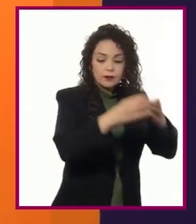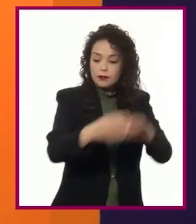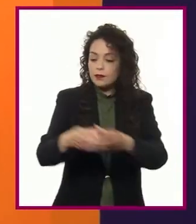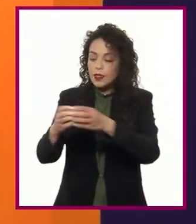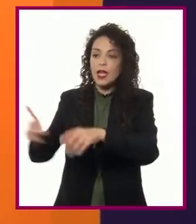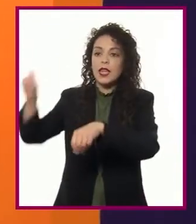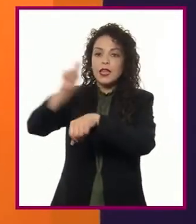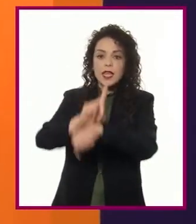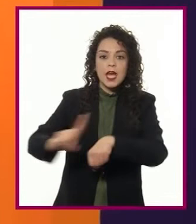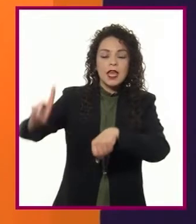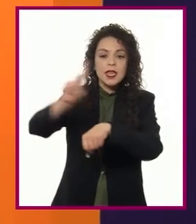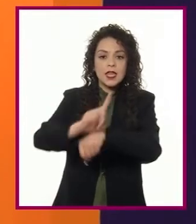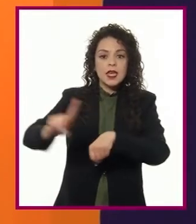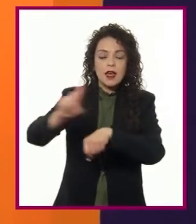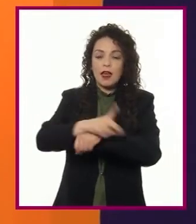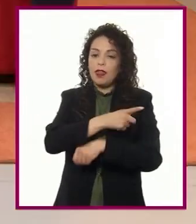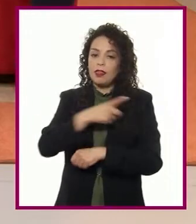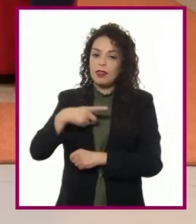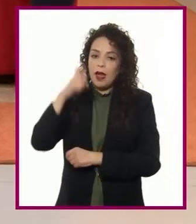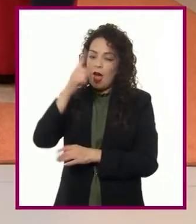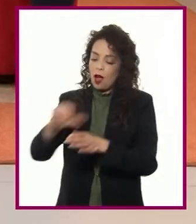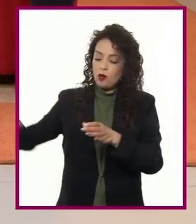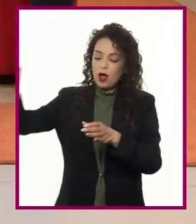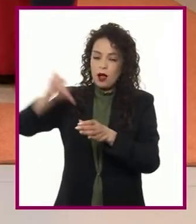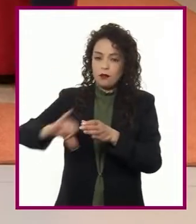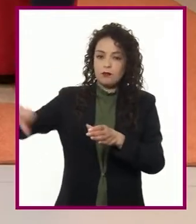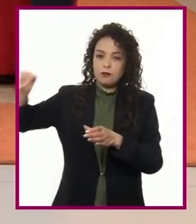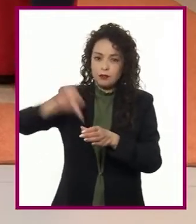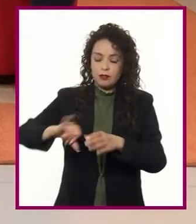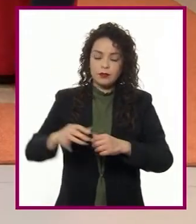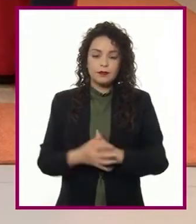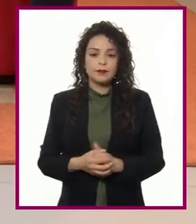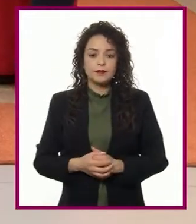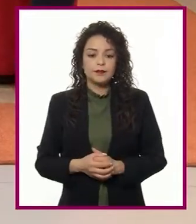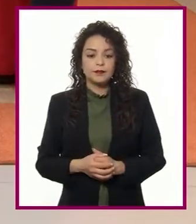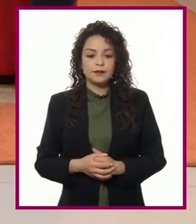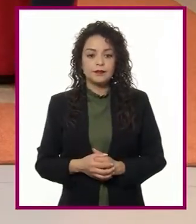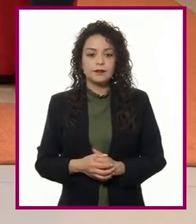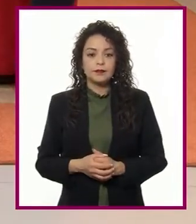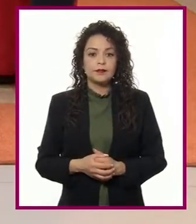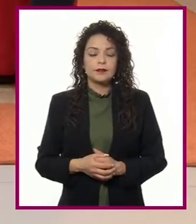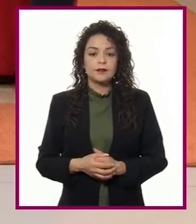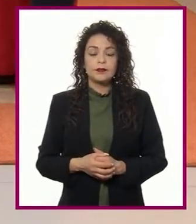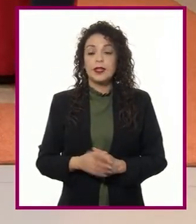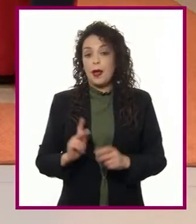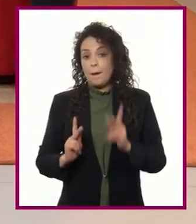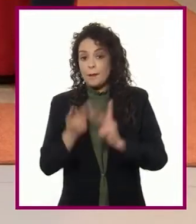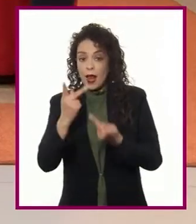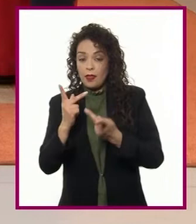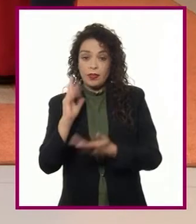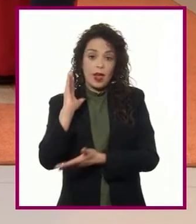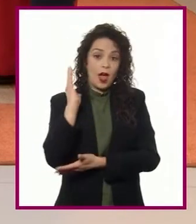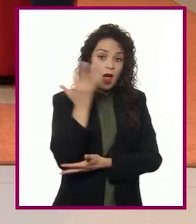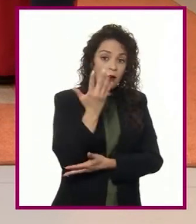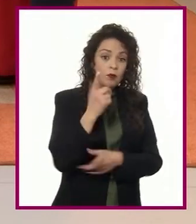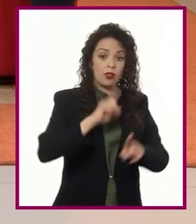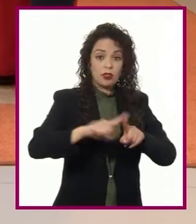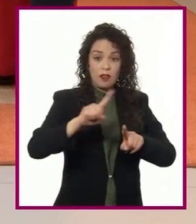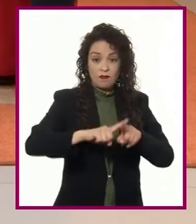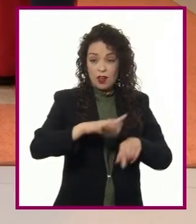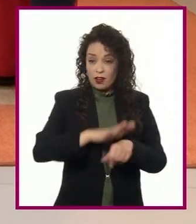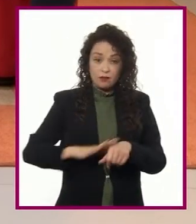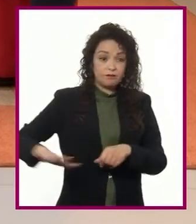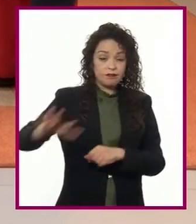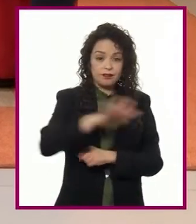que deben regar su planta. Hablando de plantas y árboles y diversas especies vegetales, llegó